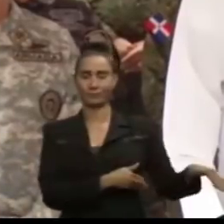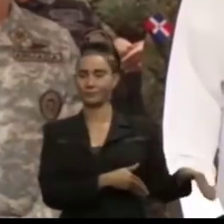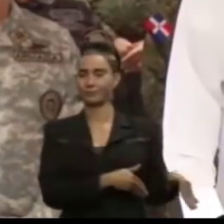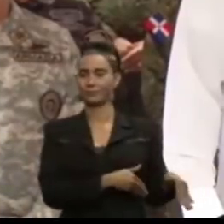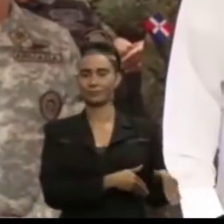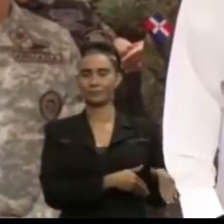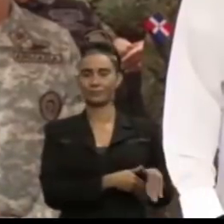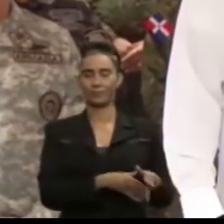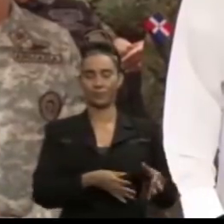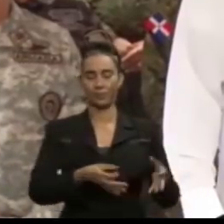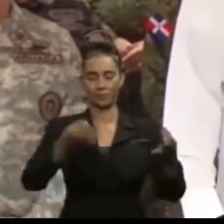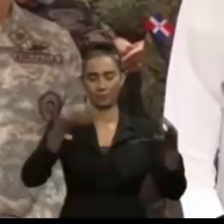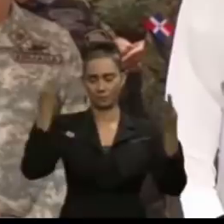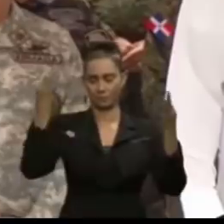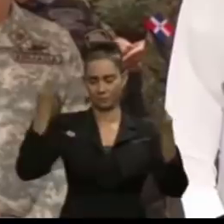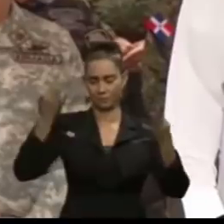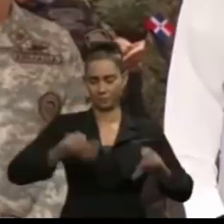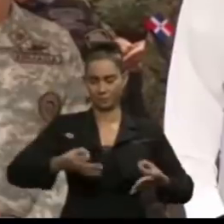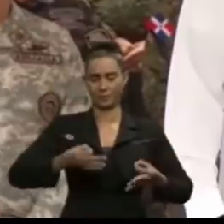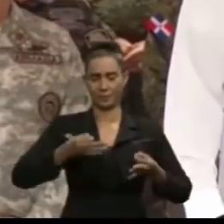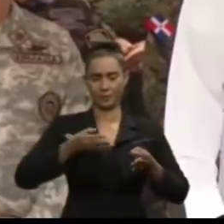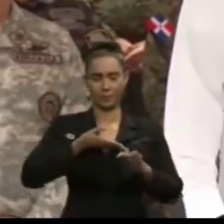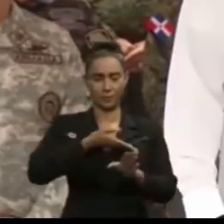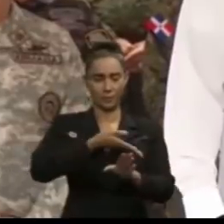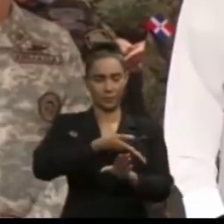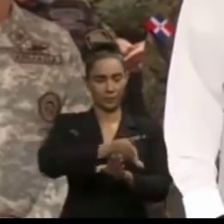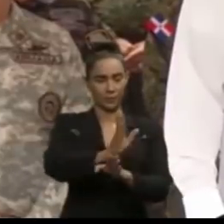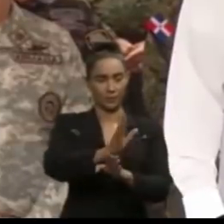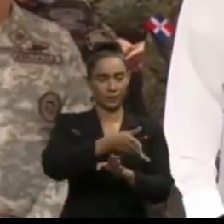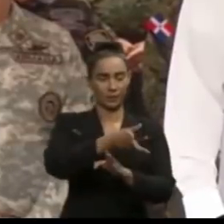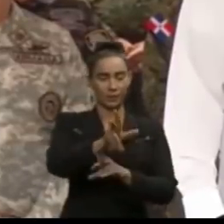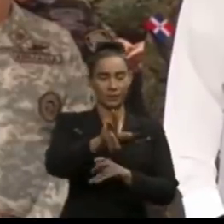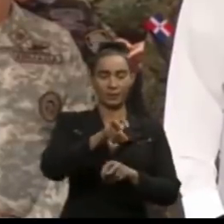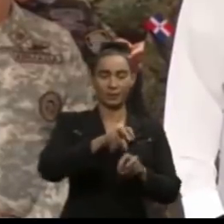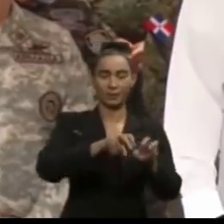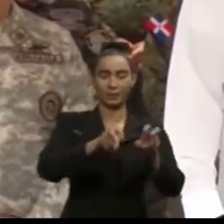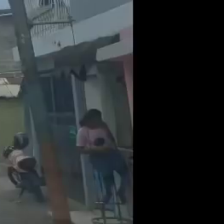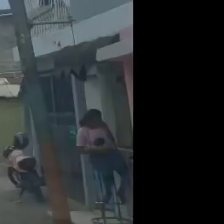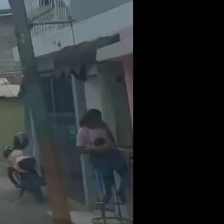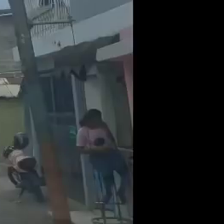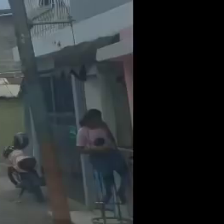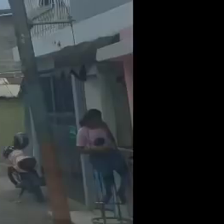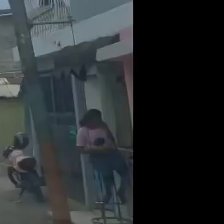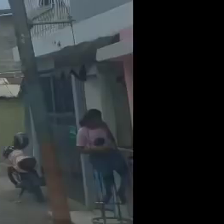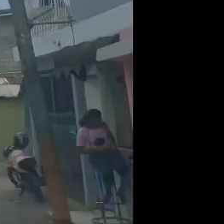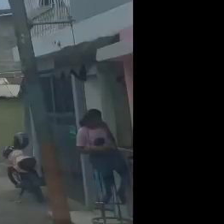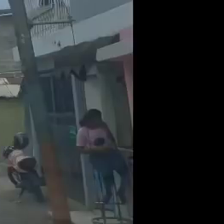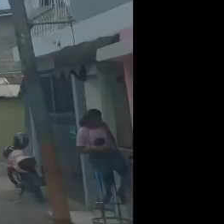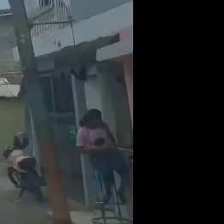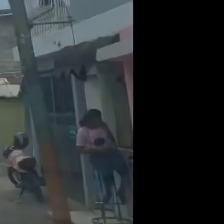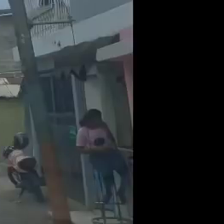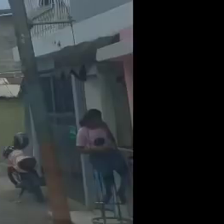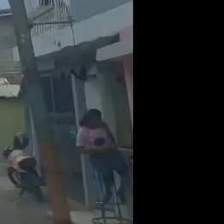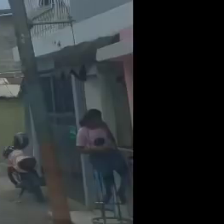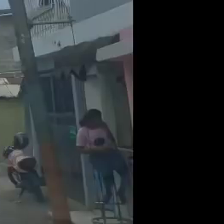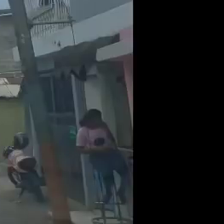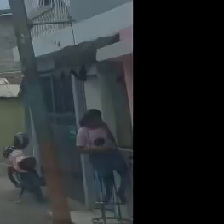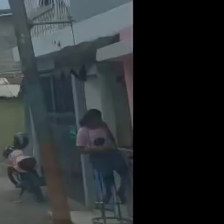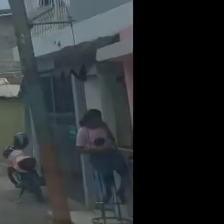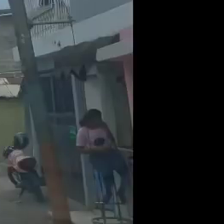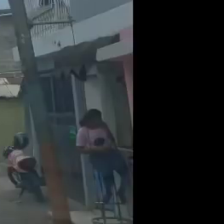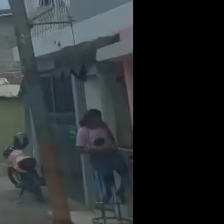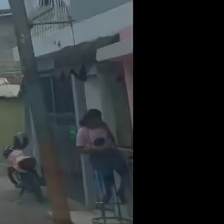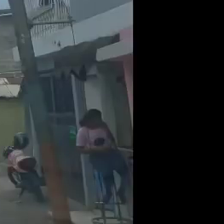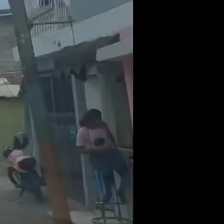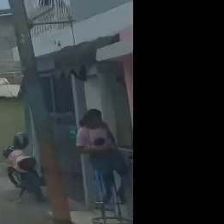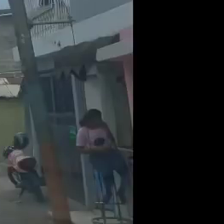dispuestos a matar, que sigan dando ejemplo y limpiando a unos cuantos, manifestó José Enrique Polanco, residente del